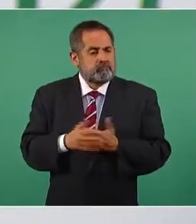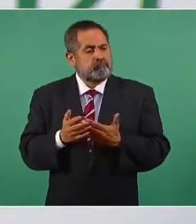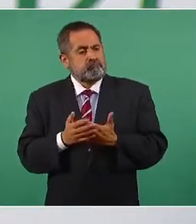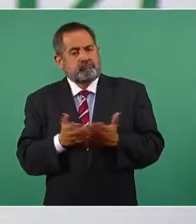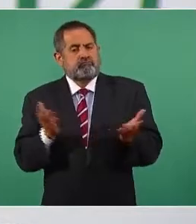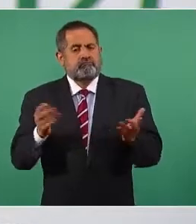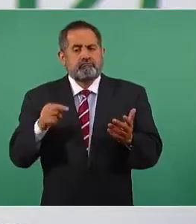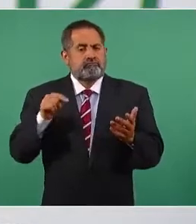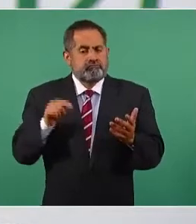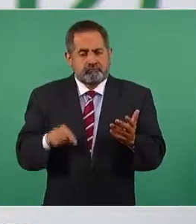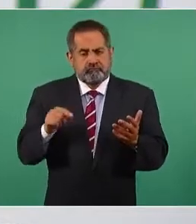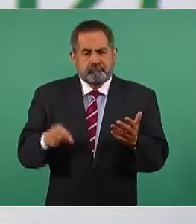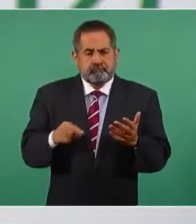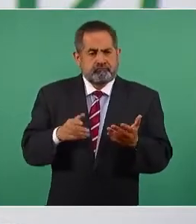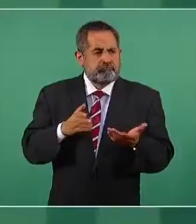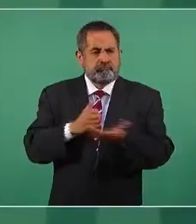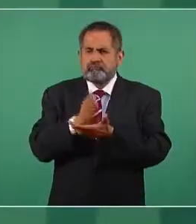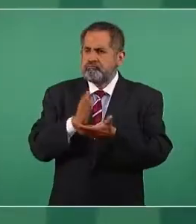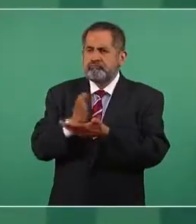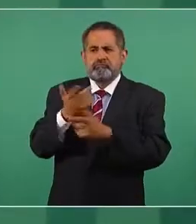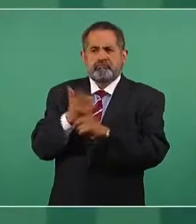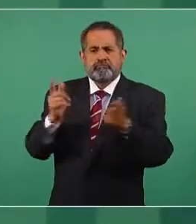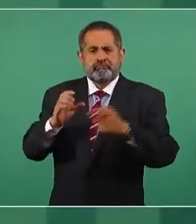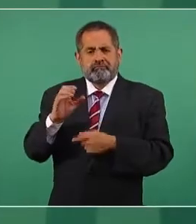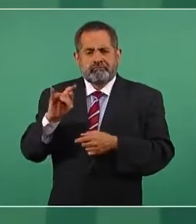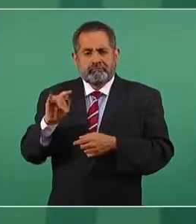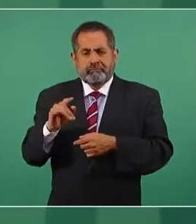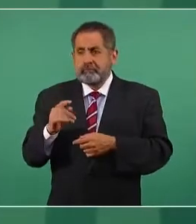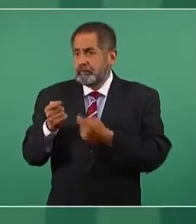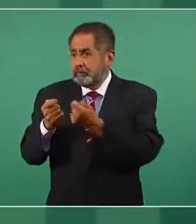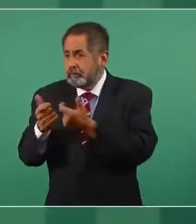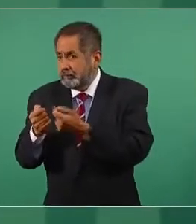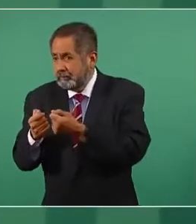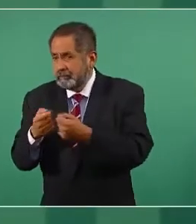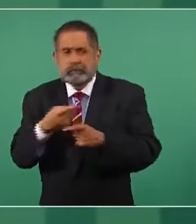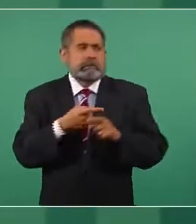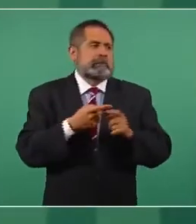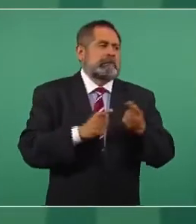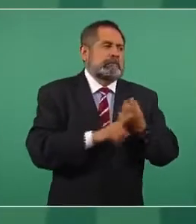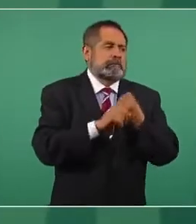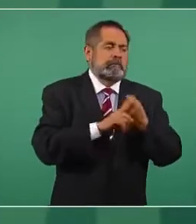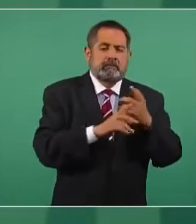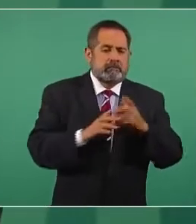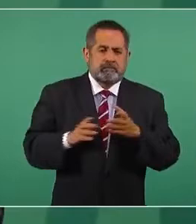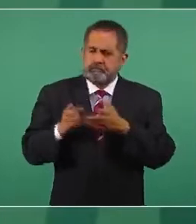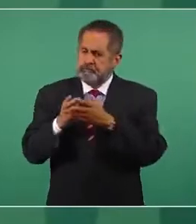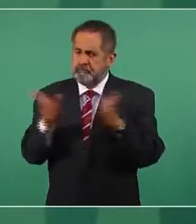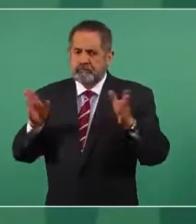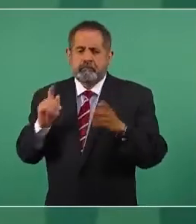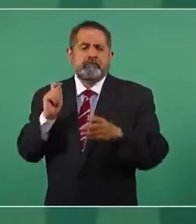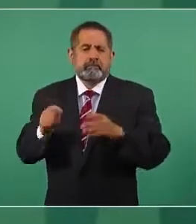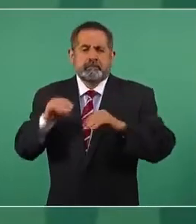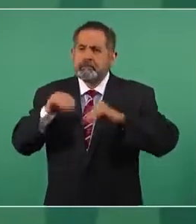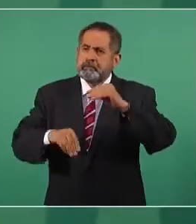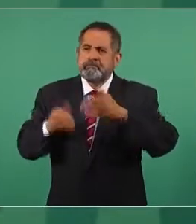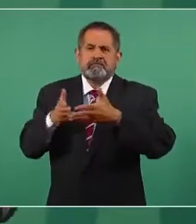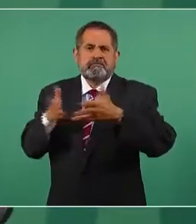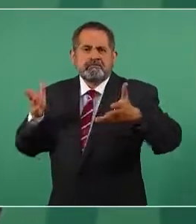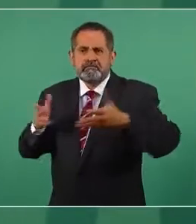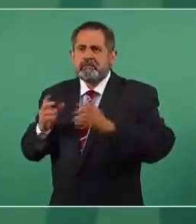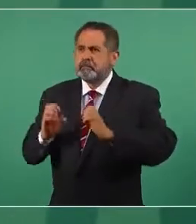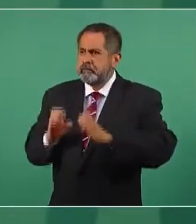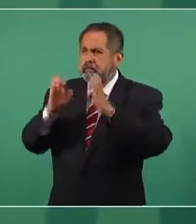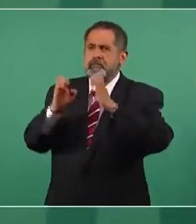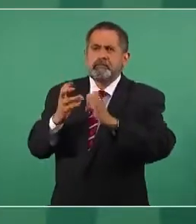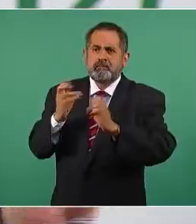disponibilidad y el acceso a las citas, porque eso es lo que hace que tengamos problemas. En pocas palabras, tenemos que aumentar las instalaciones, la capacidad de